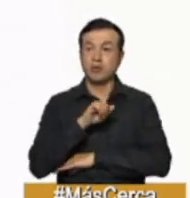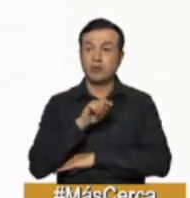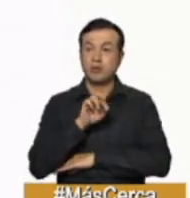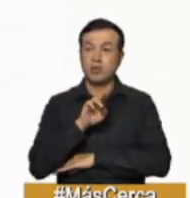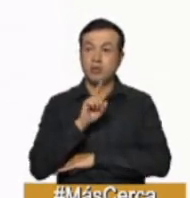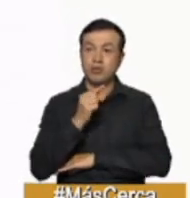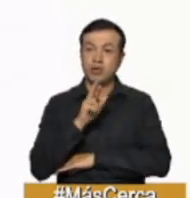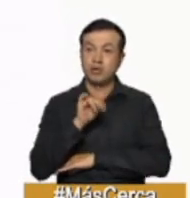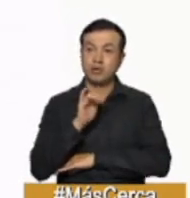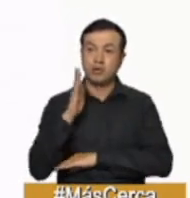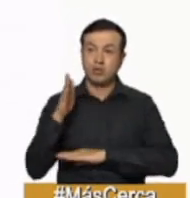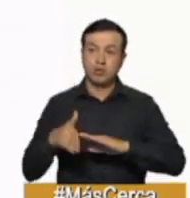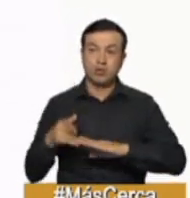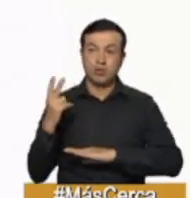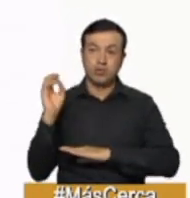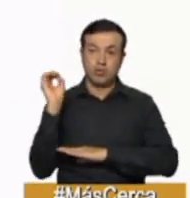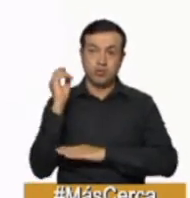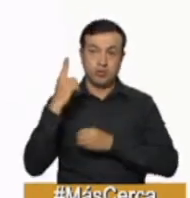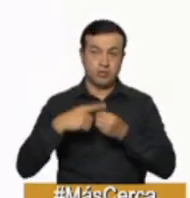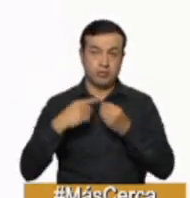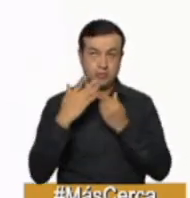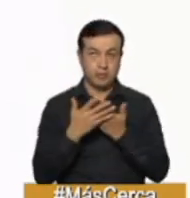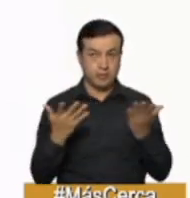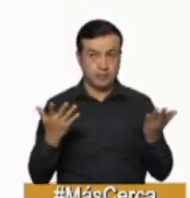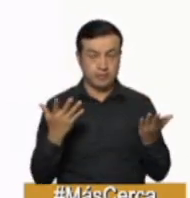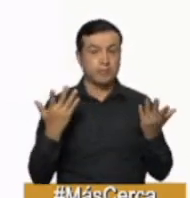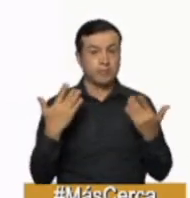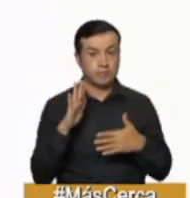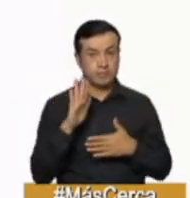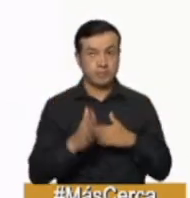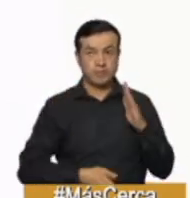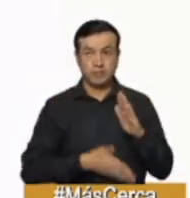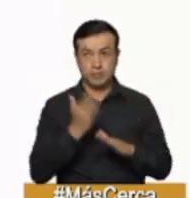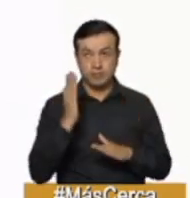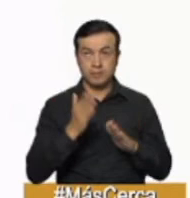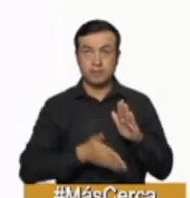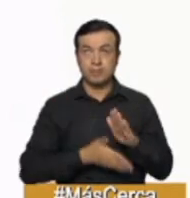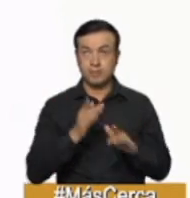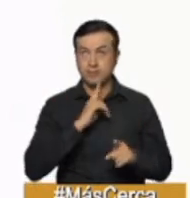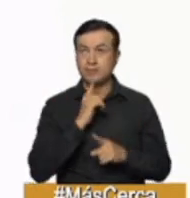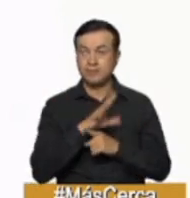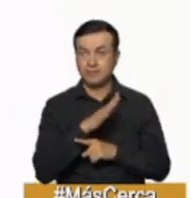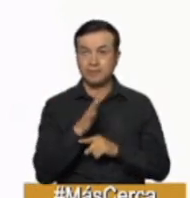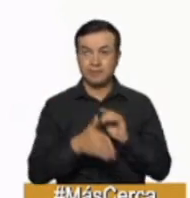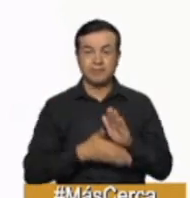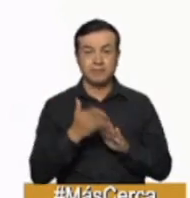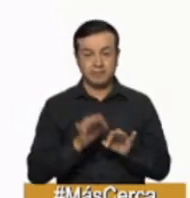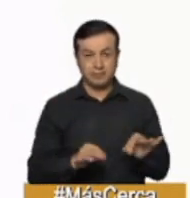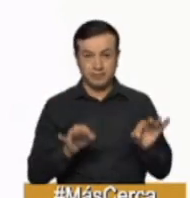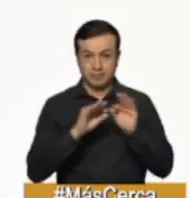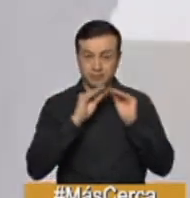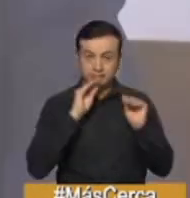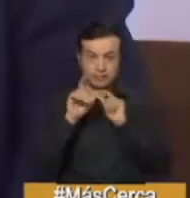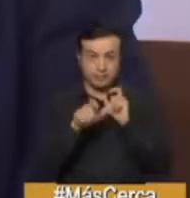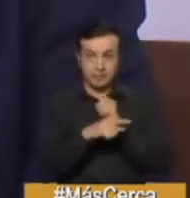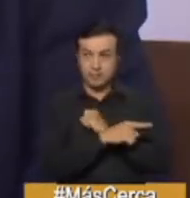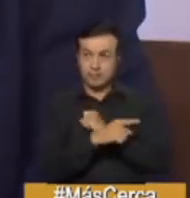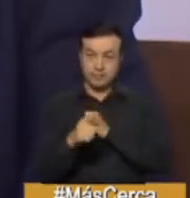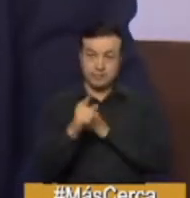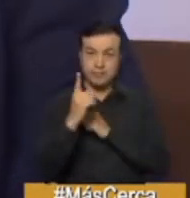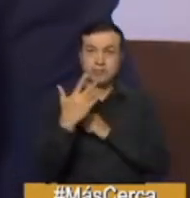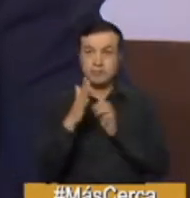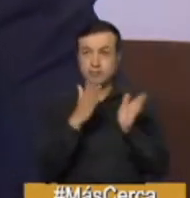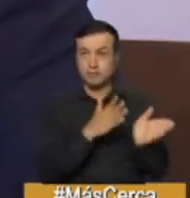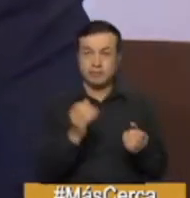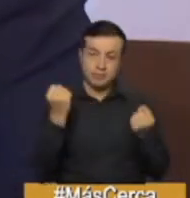avenida 12 de octubre en quito sin me dice usted debe salir corriendo entonces de que para ellas importante es que la ciudadanía conozca que se están